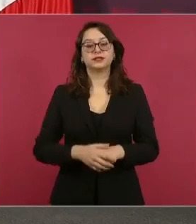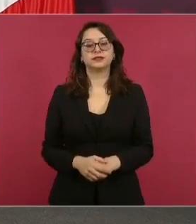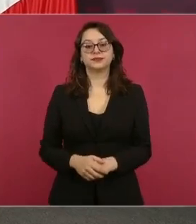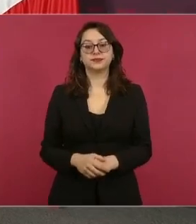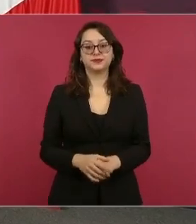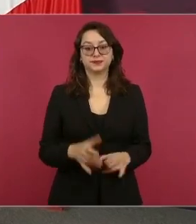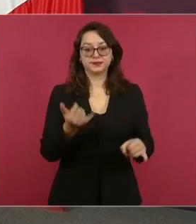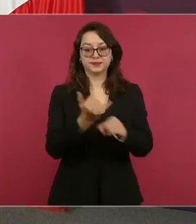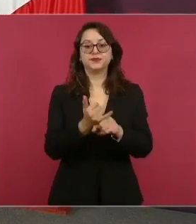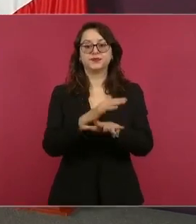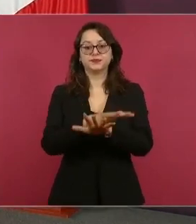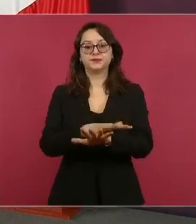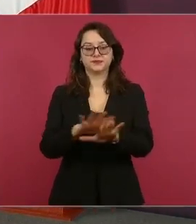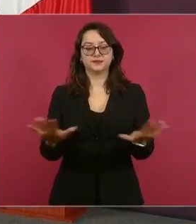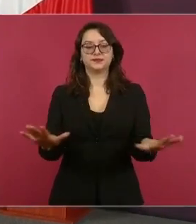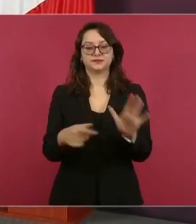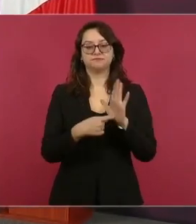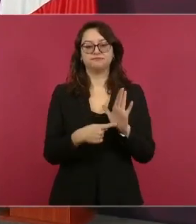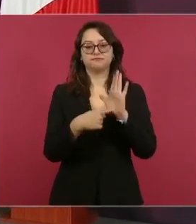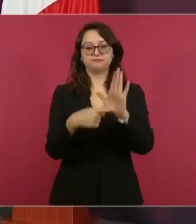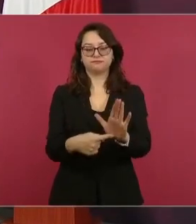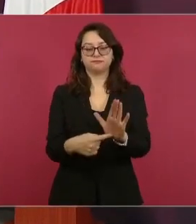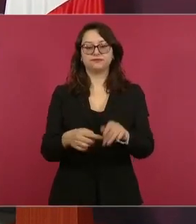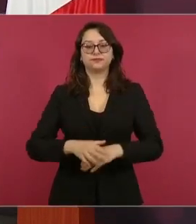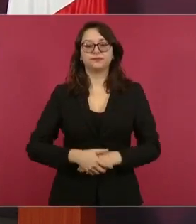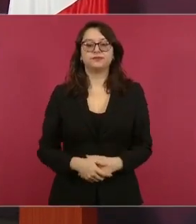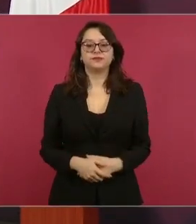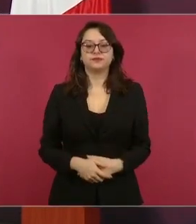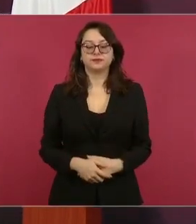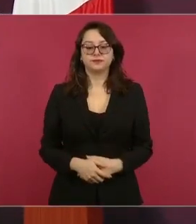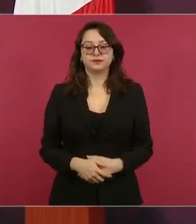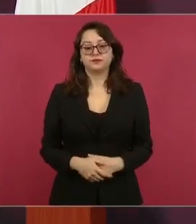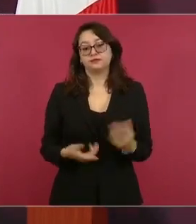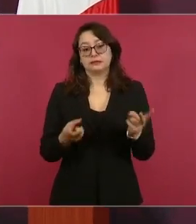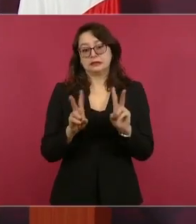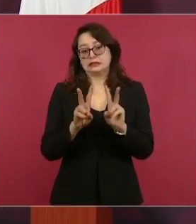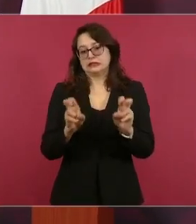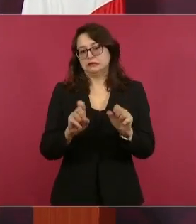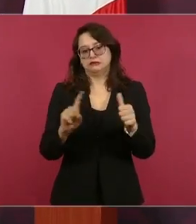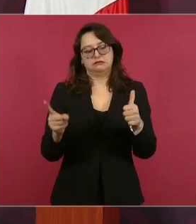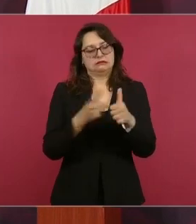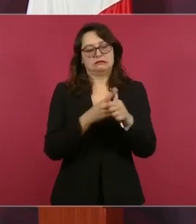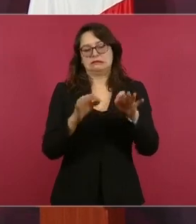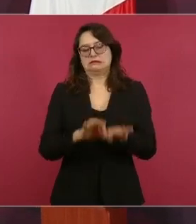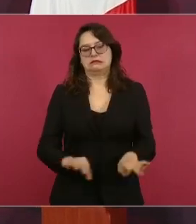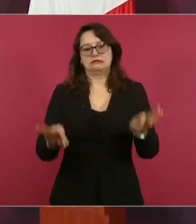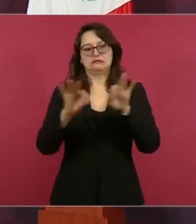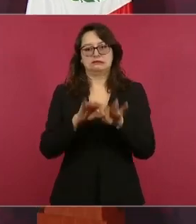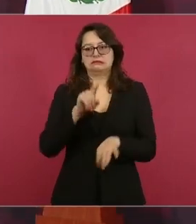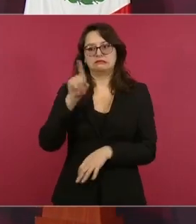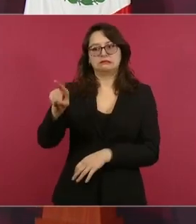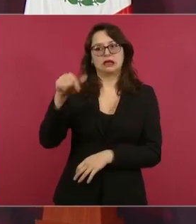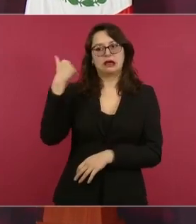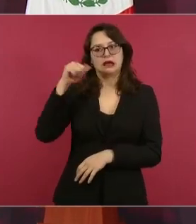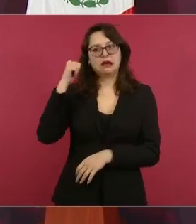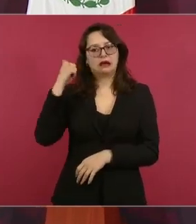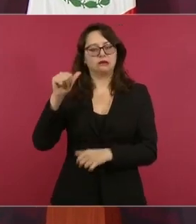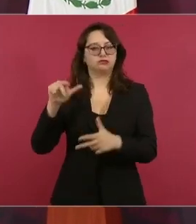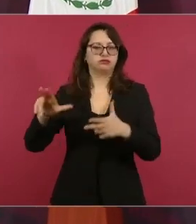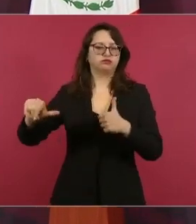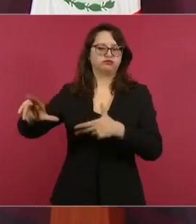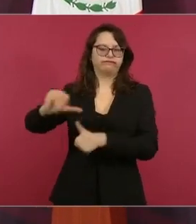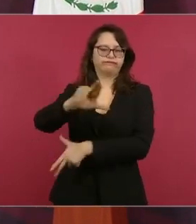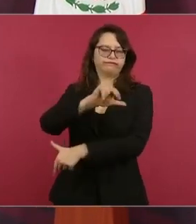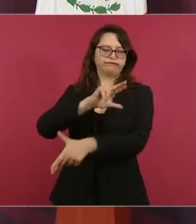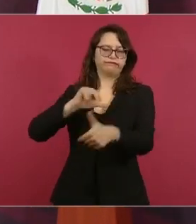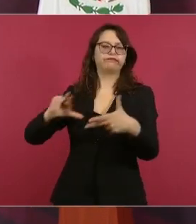lo relacionado, lo que está sucediendo con la emergencia por el huracán Otis